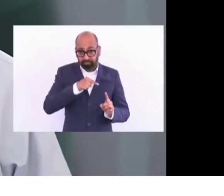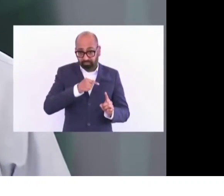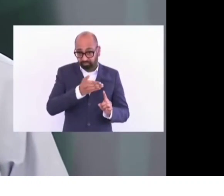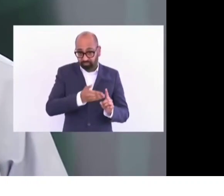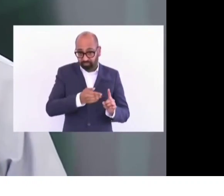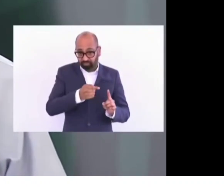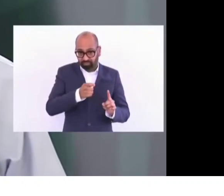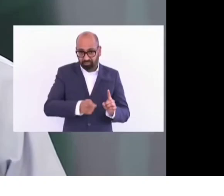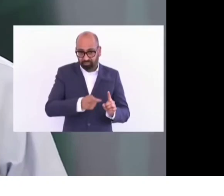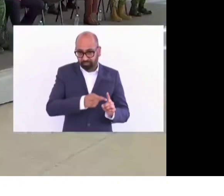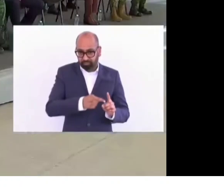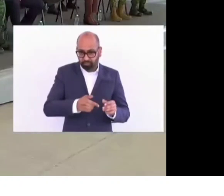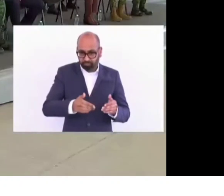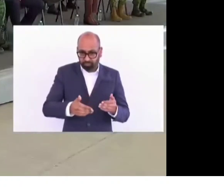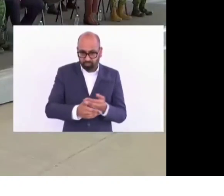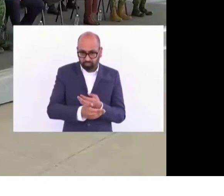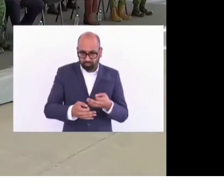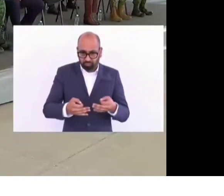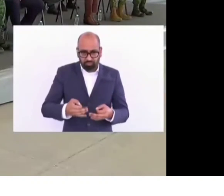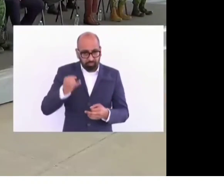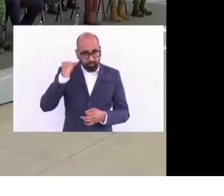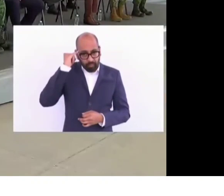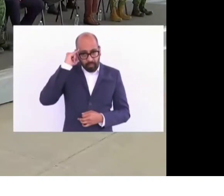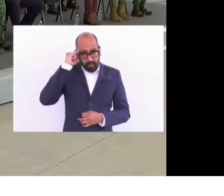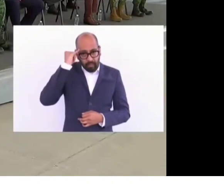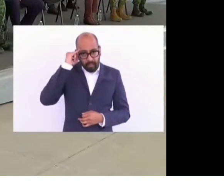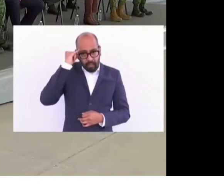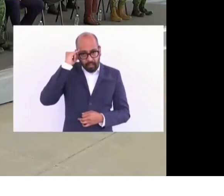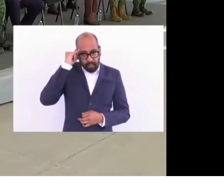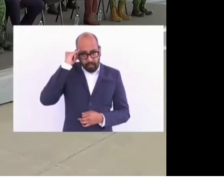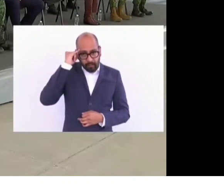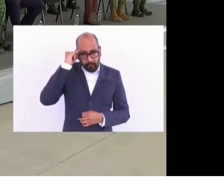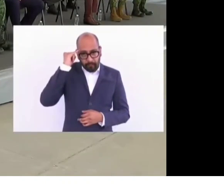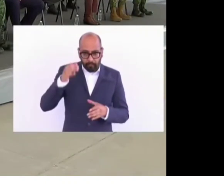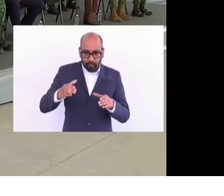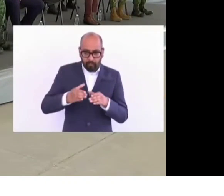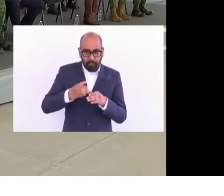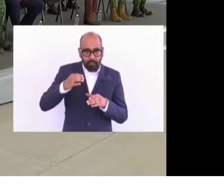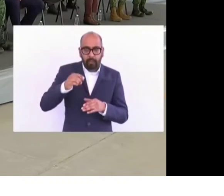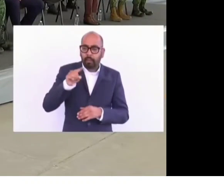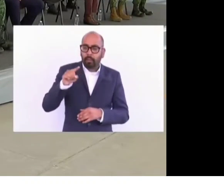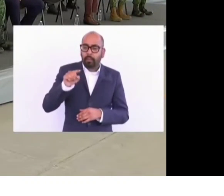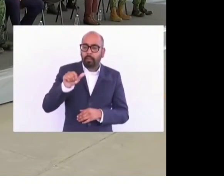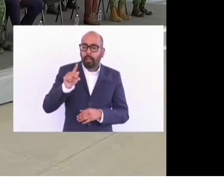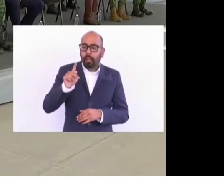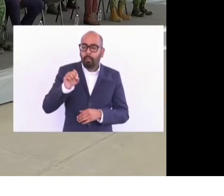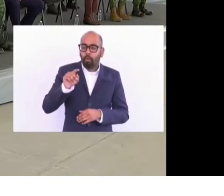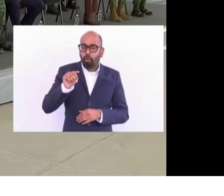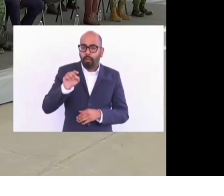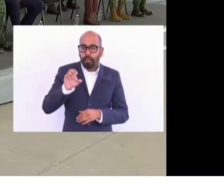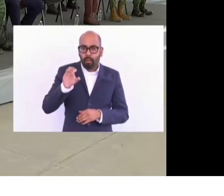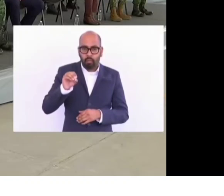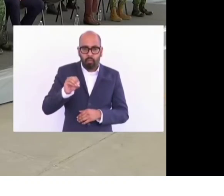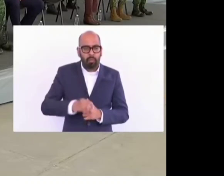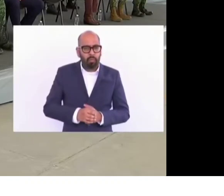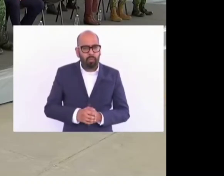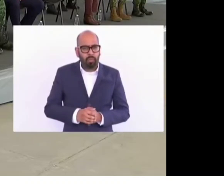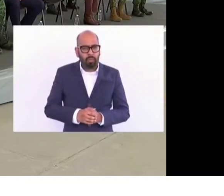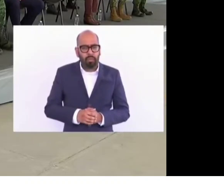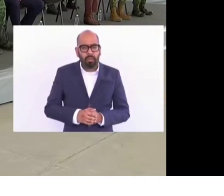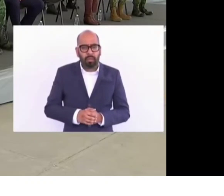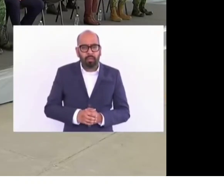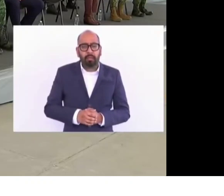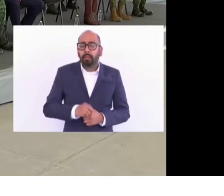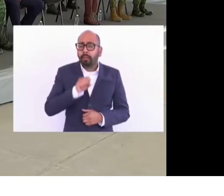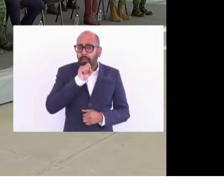zapoteco, es un orgullo para México. Y de aquí también, y